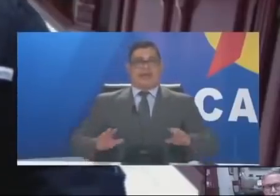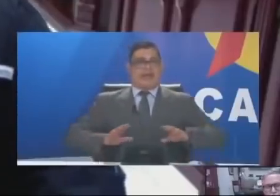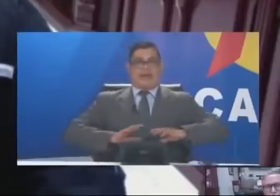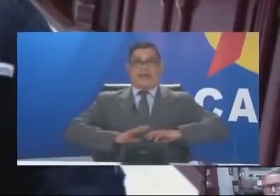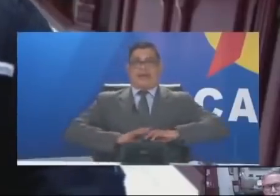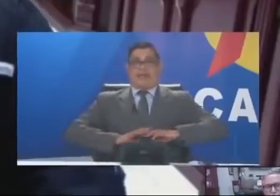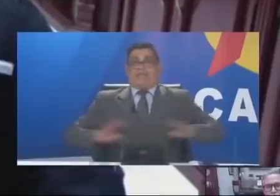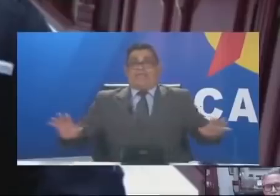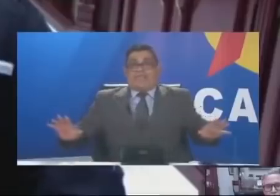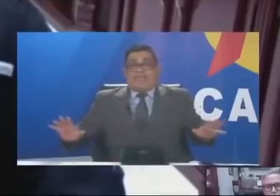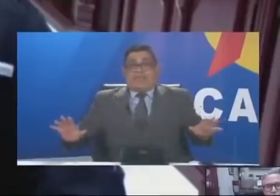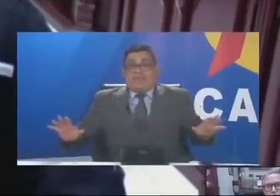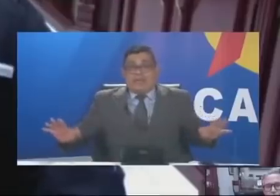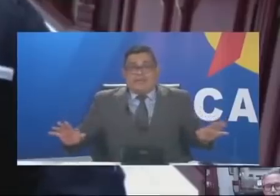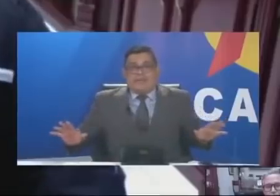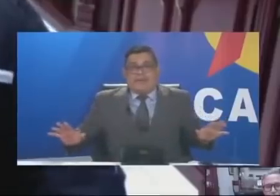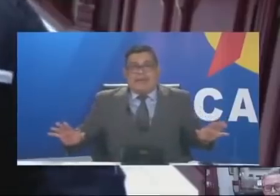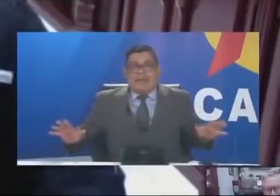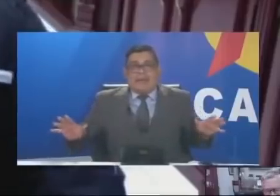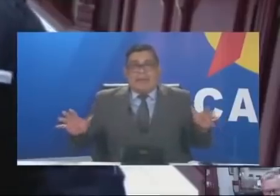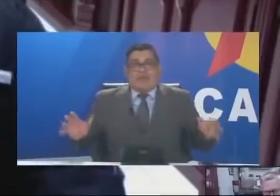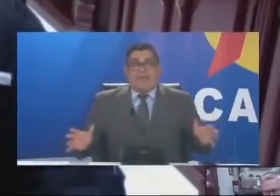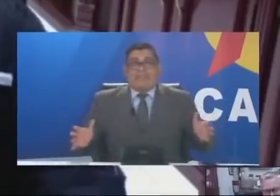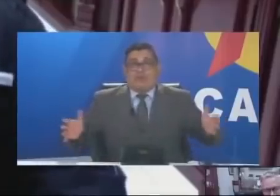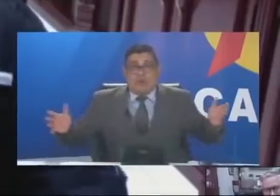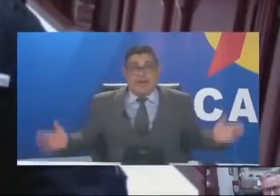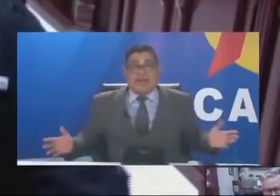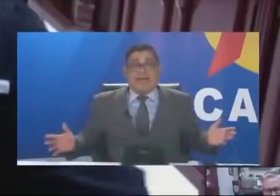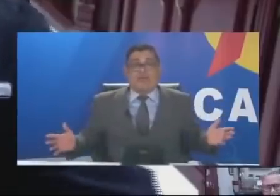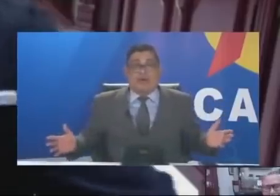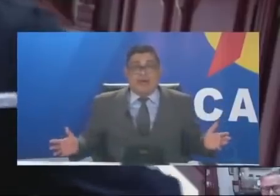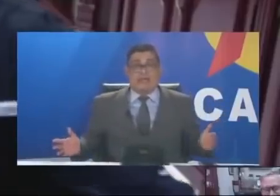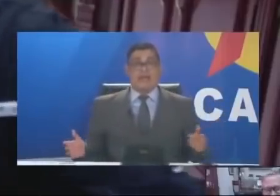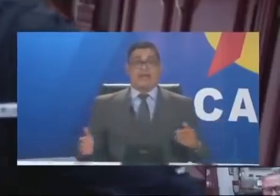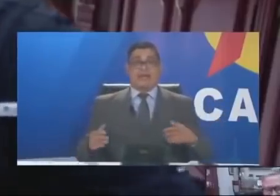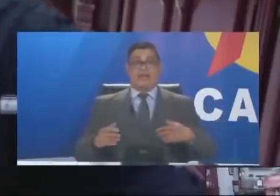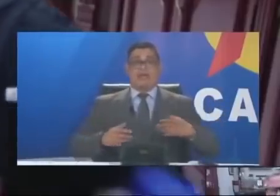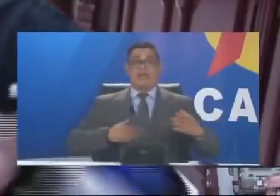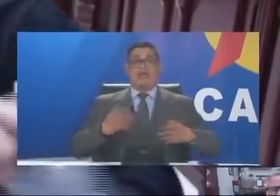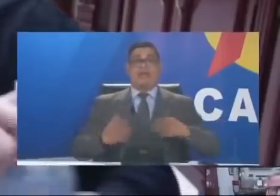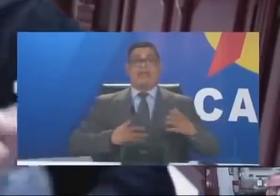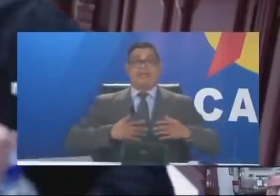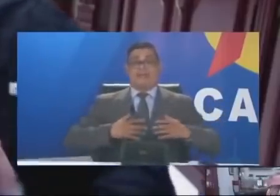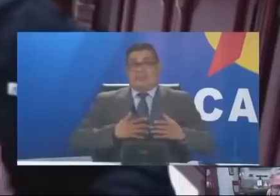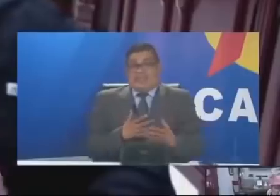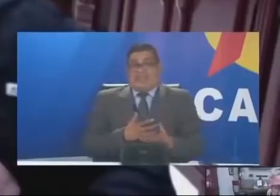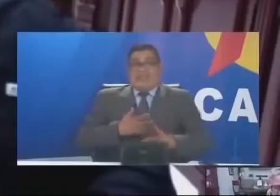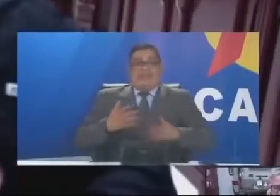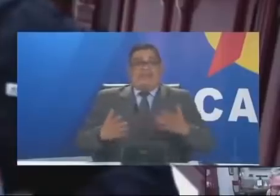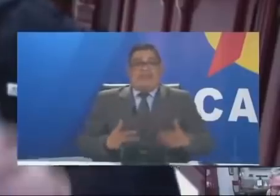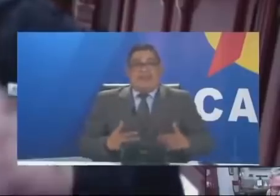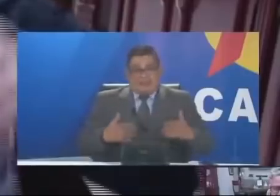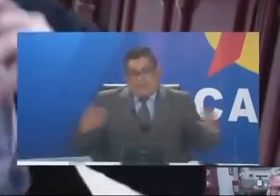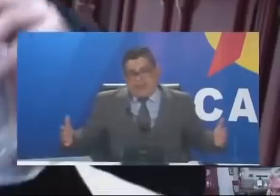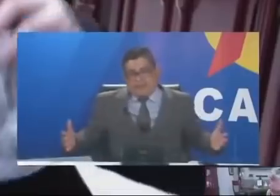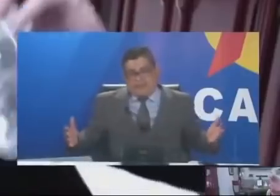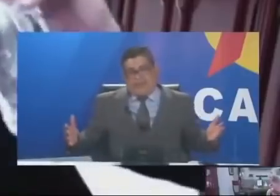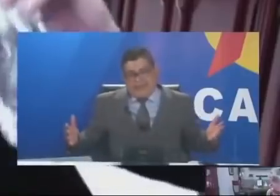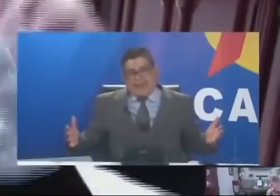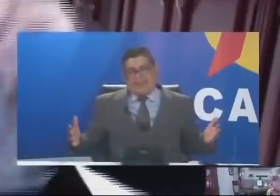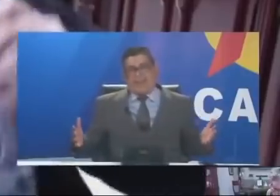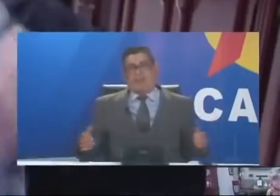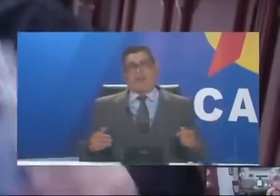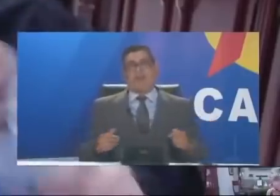que pues sí las personas se tuvieron que quedar en su casa y tuvieron que usted debe